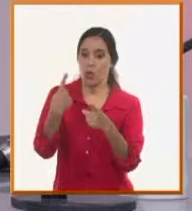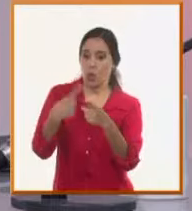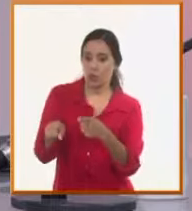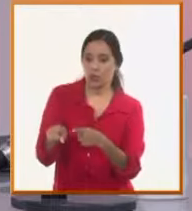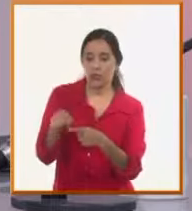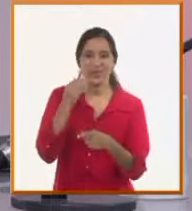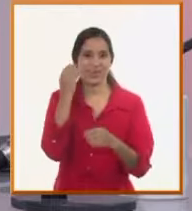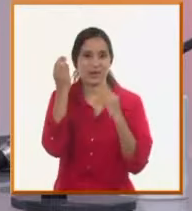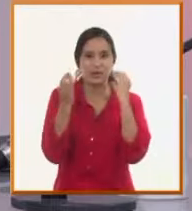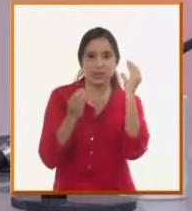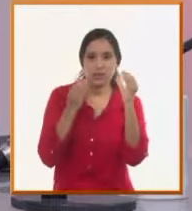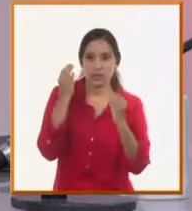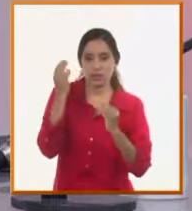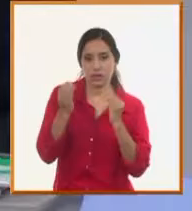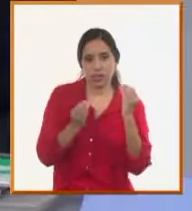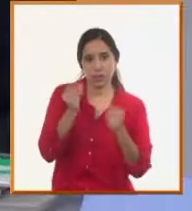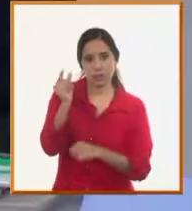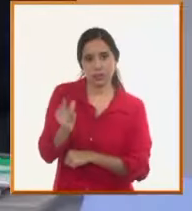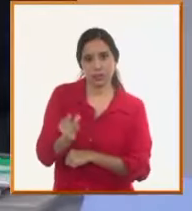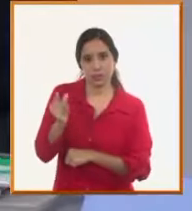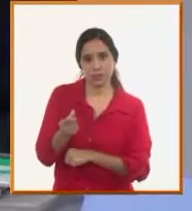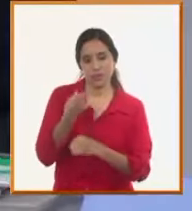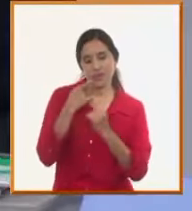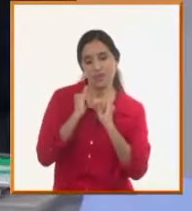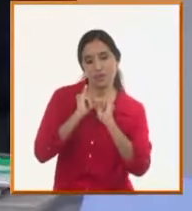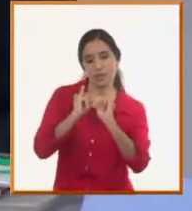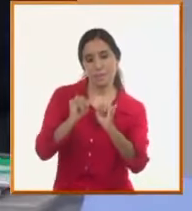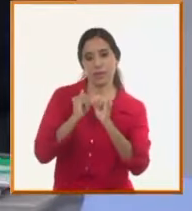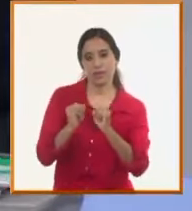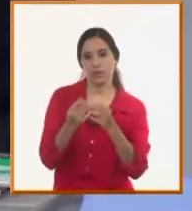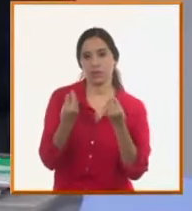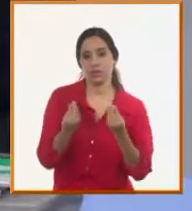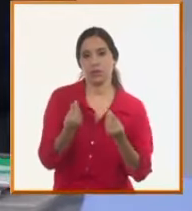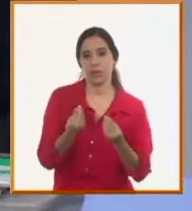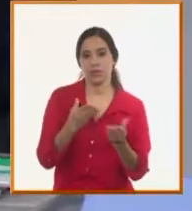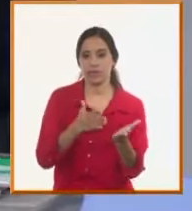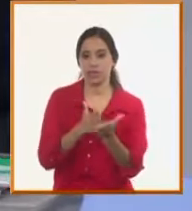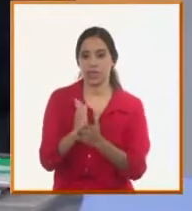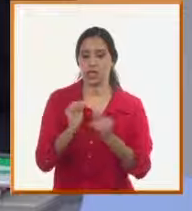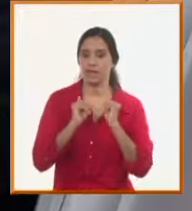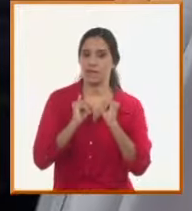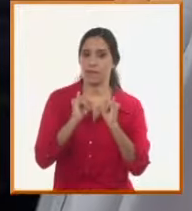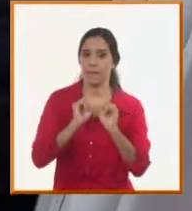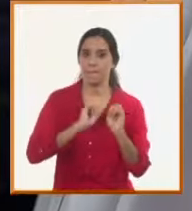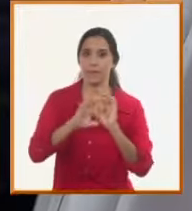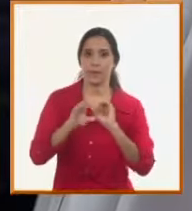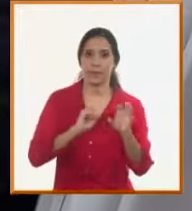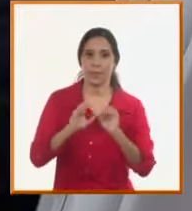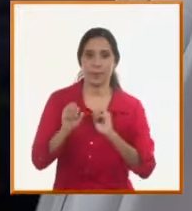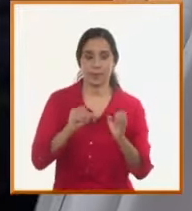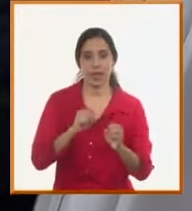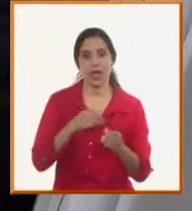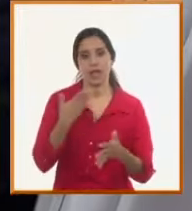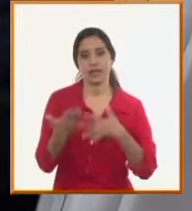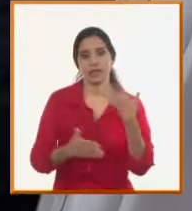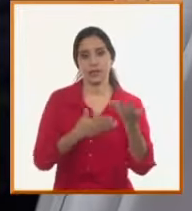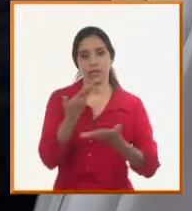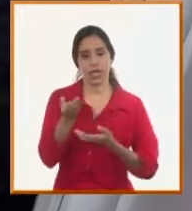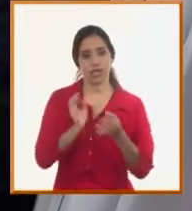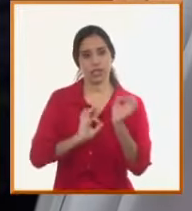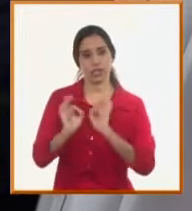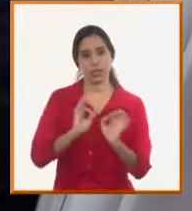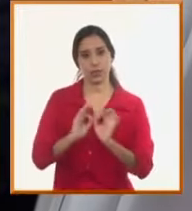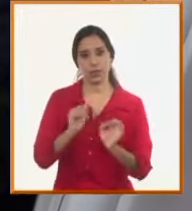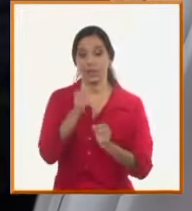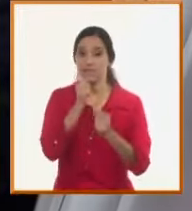opiniones del tema de la informatización. ¿Cómo seguir informatizando la actividad de seguro? ¿Cómo ofrecerle más facilidades a los